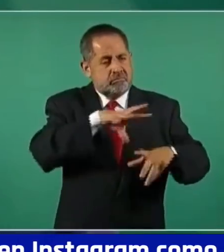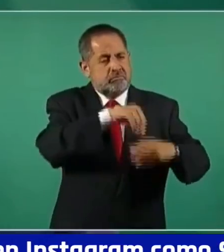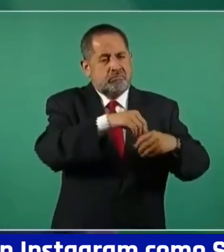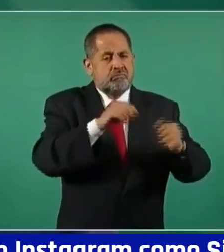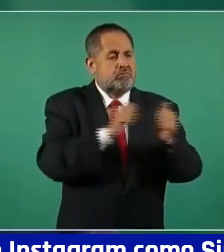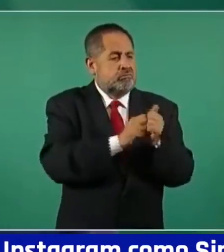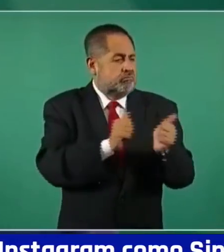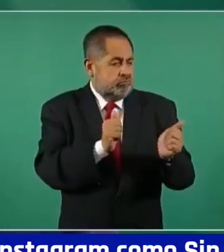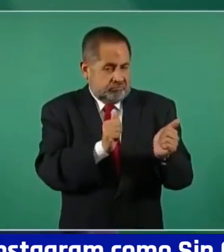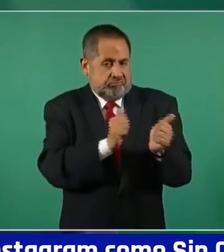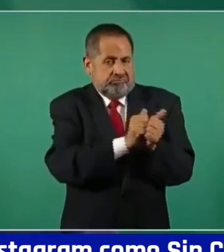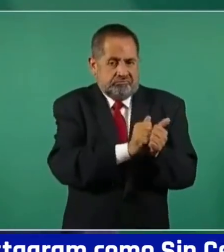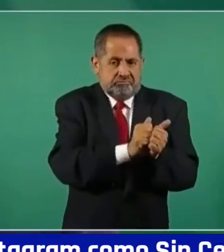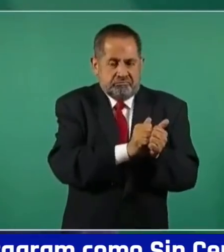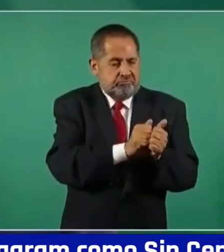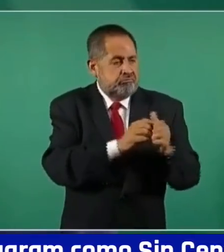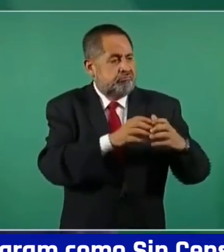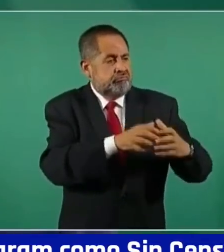aliado